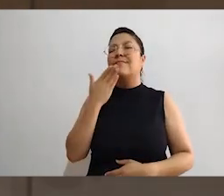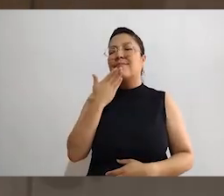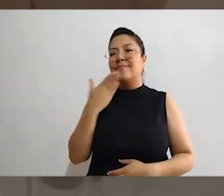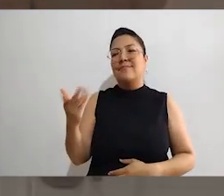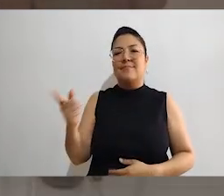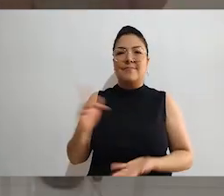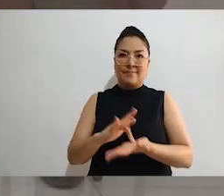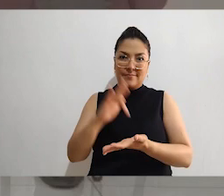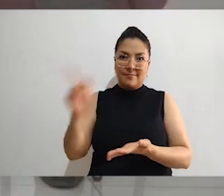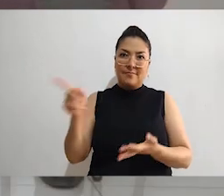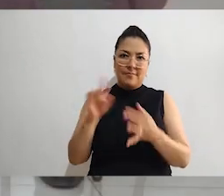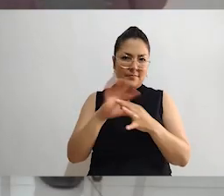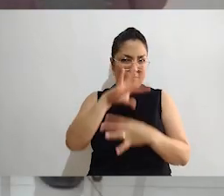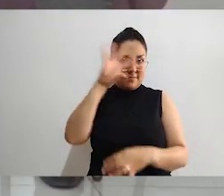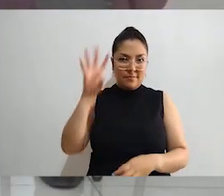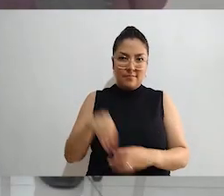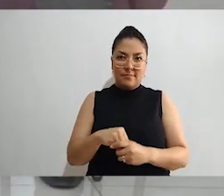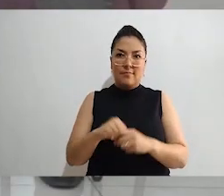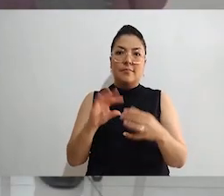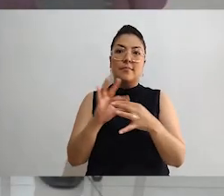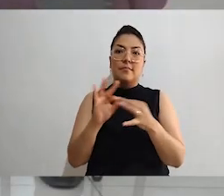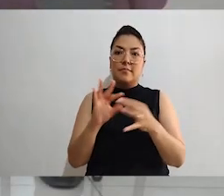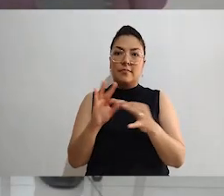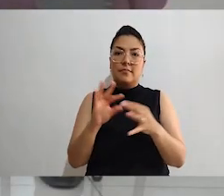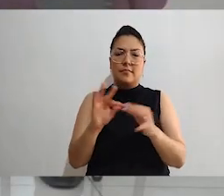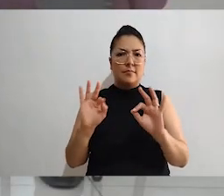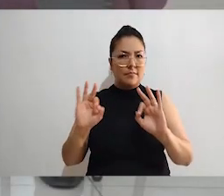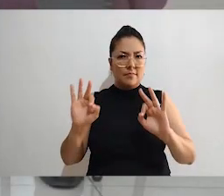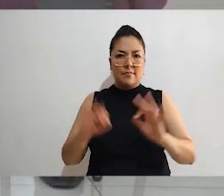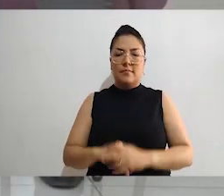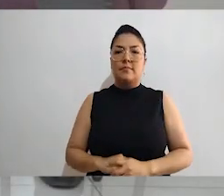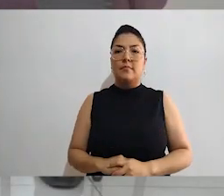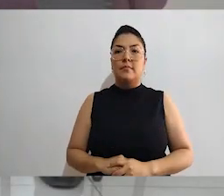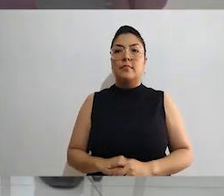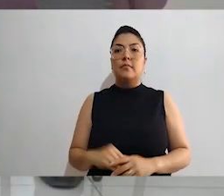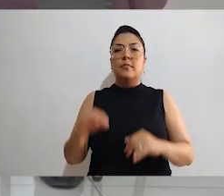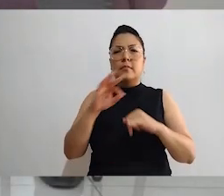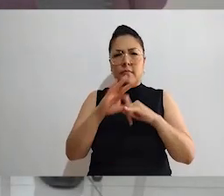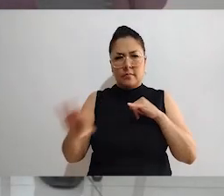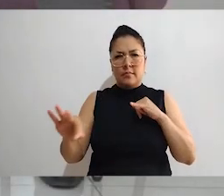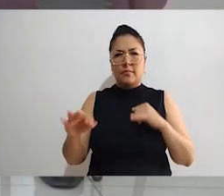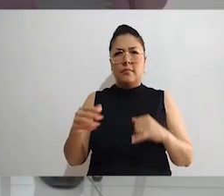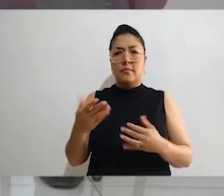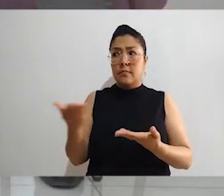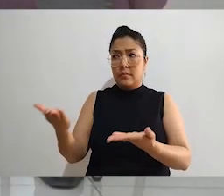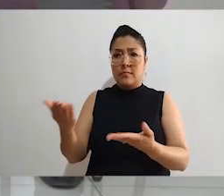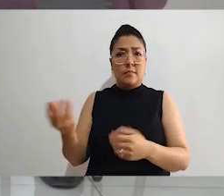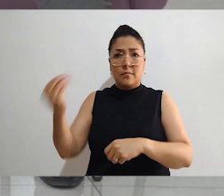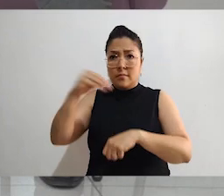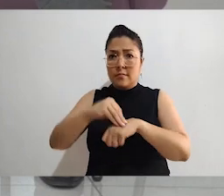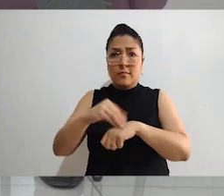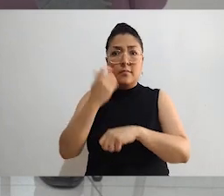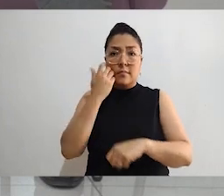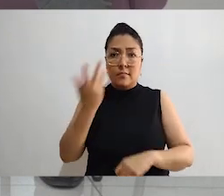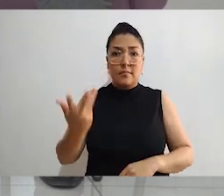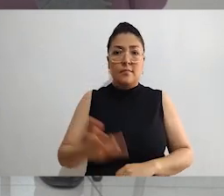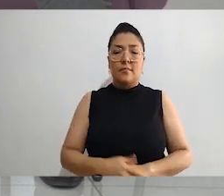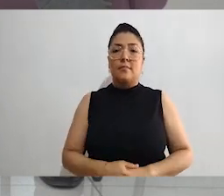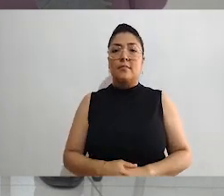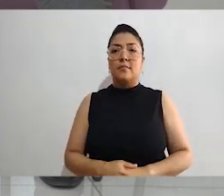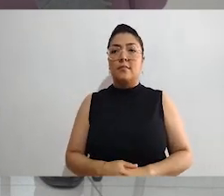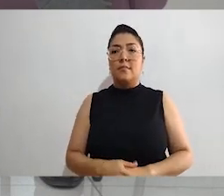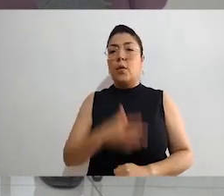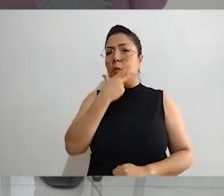tus comentarios, por todo lo que nos has explicado en esta entrevista y nada más dejaría este último espacio por si tuvieras algún comentario final para